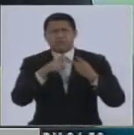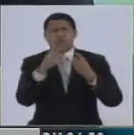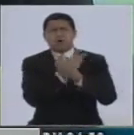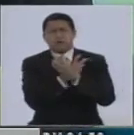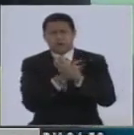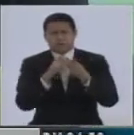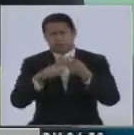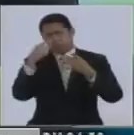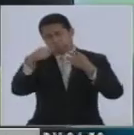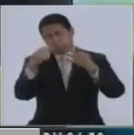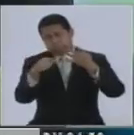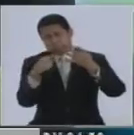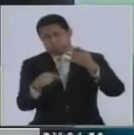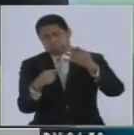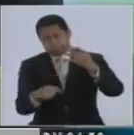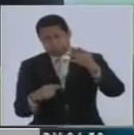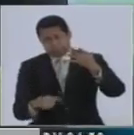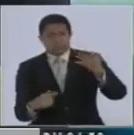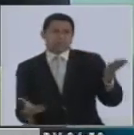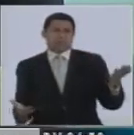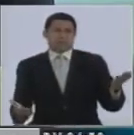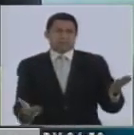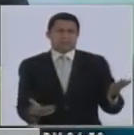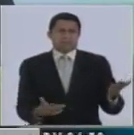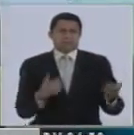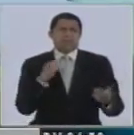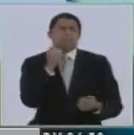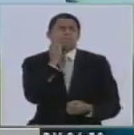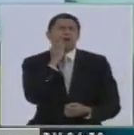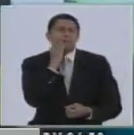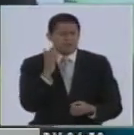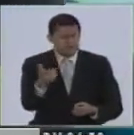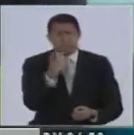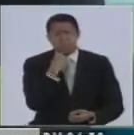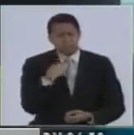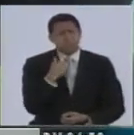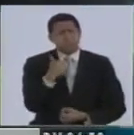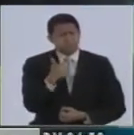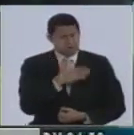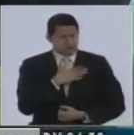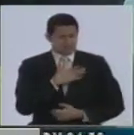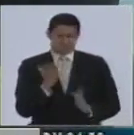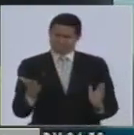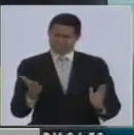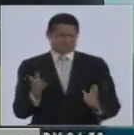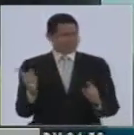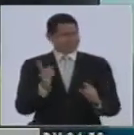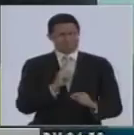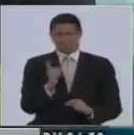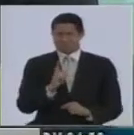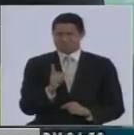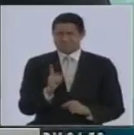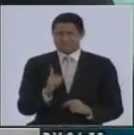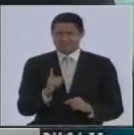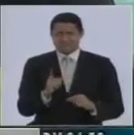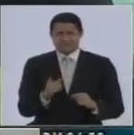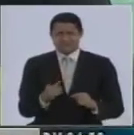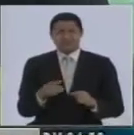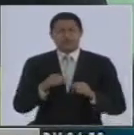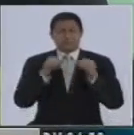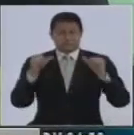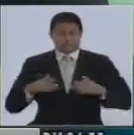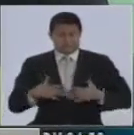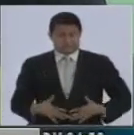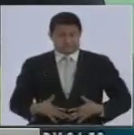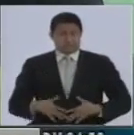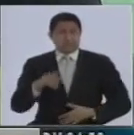otra me la mandaron en la otra mi madrina la estaba tomando y le cayó bien o sea eso es algo que entonces ocupa los sistemas de